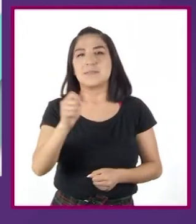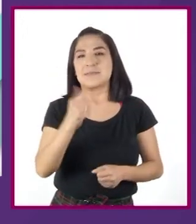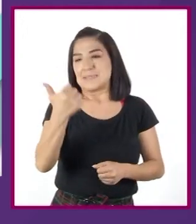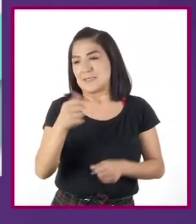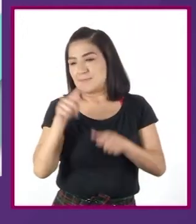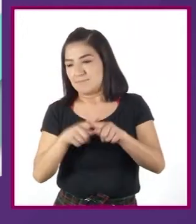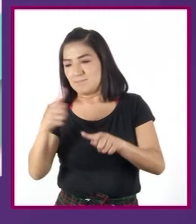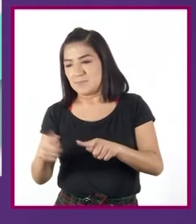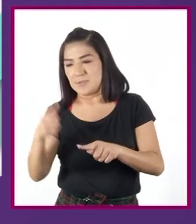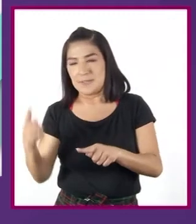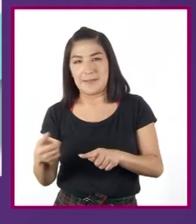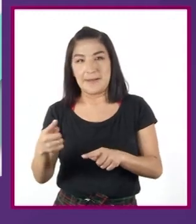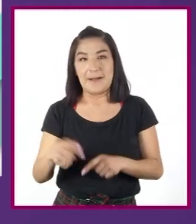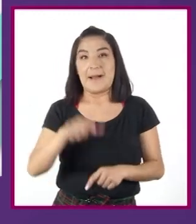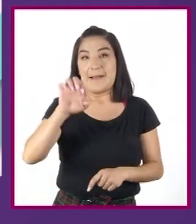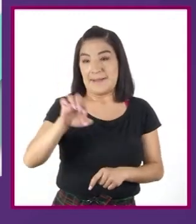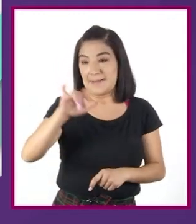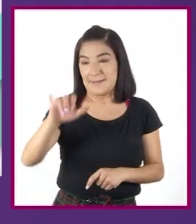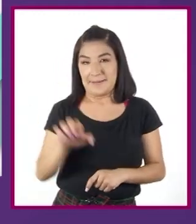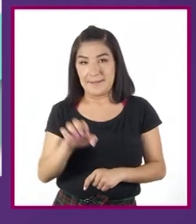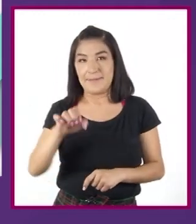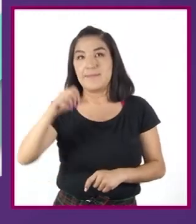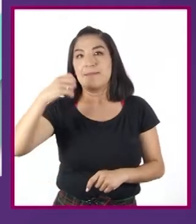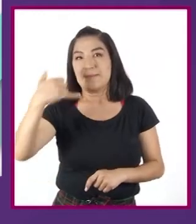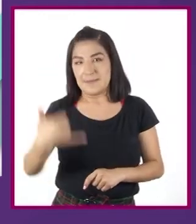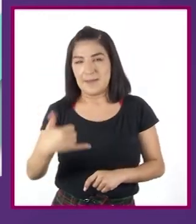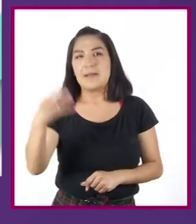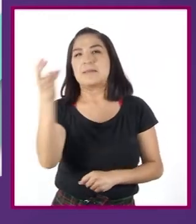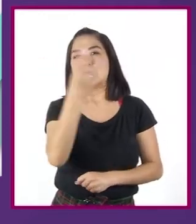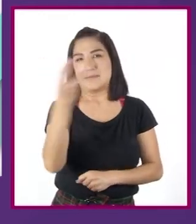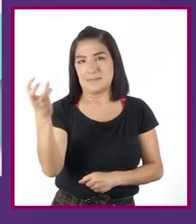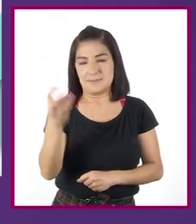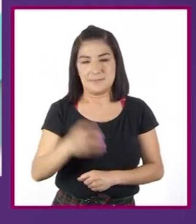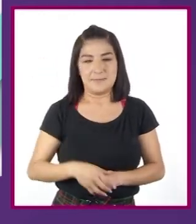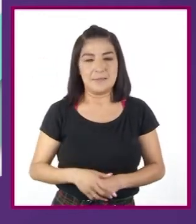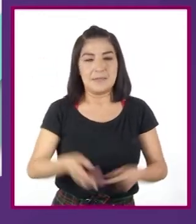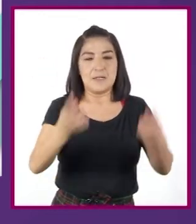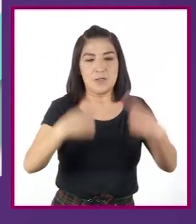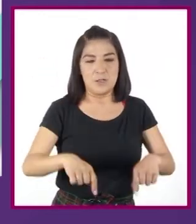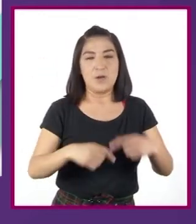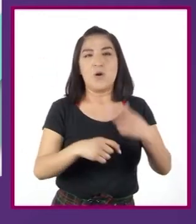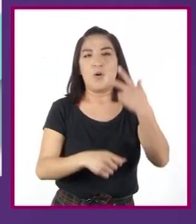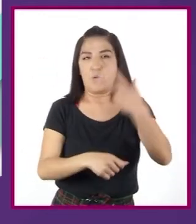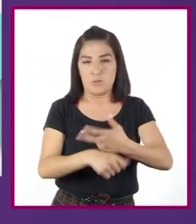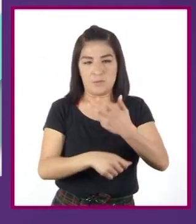unidades y para el eje Y 300. Octavo punto es